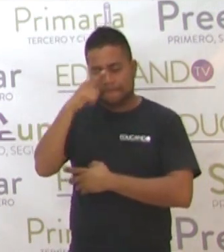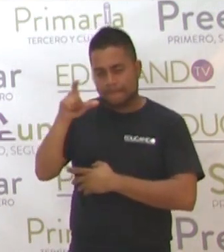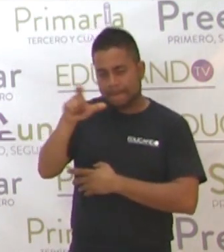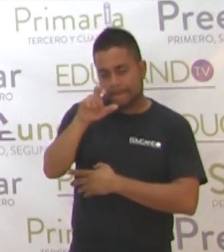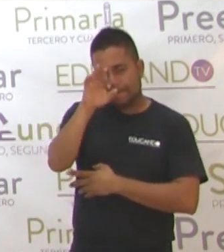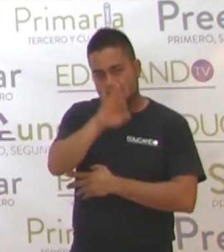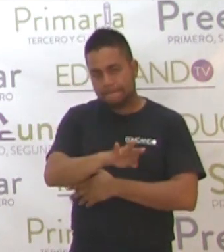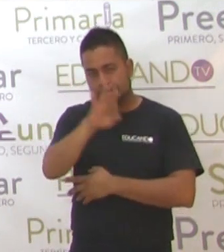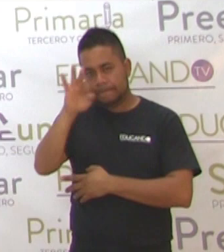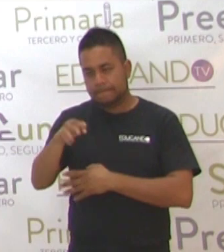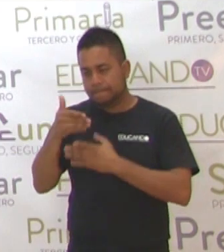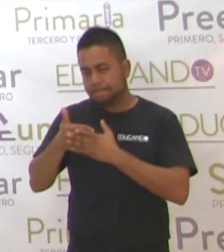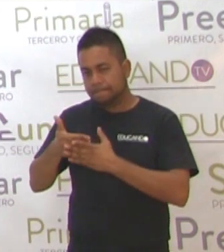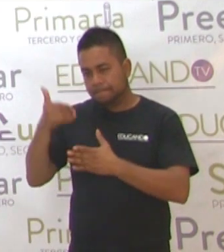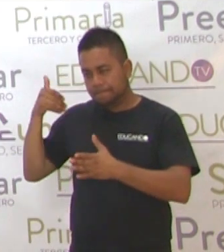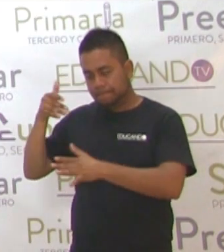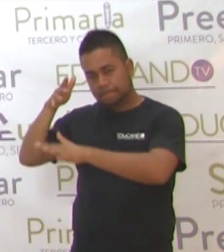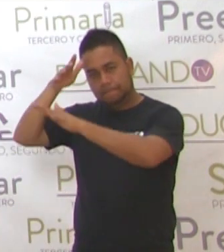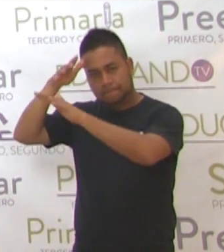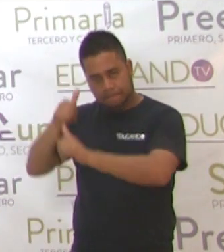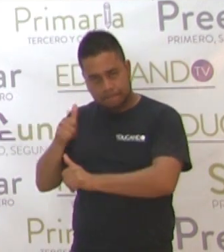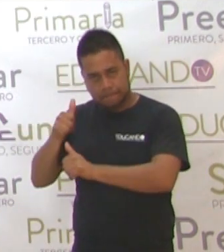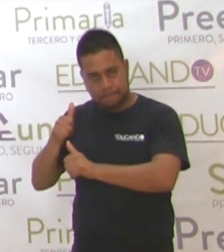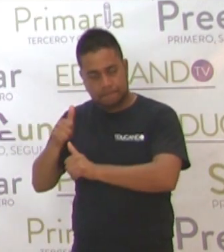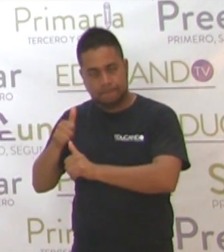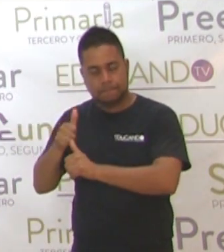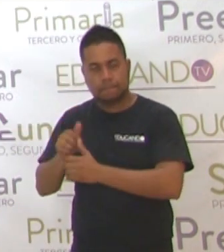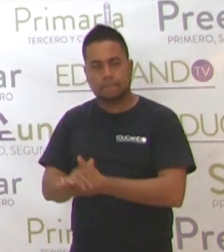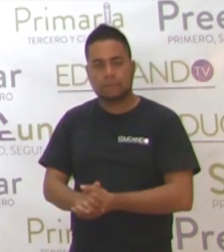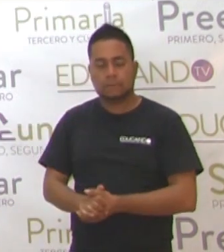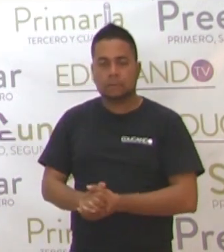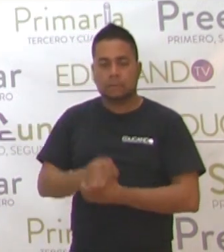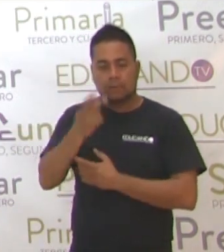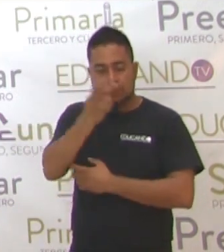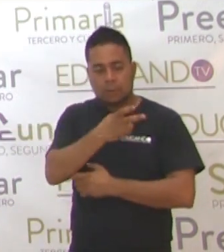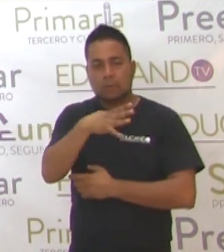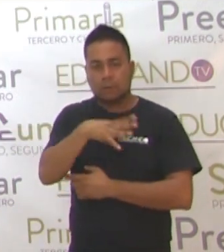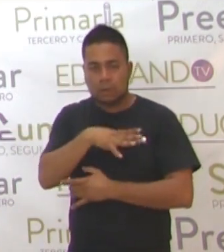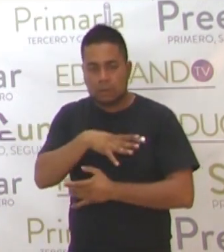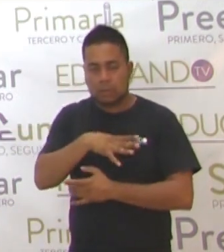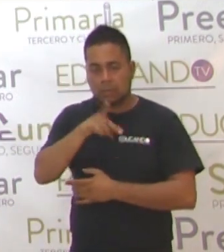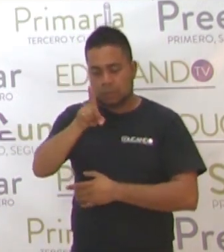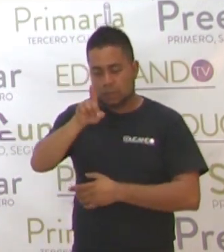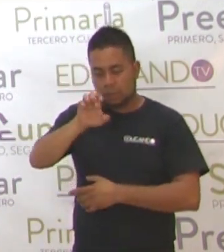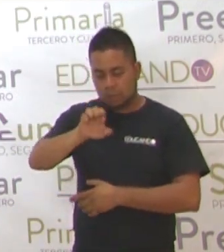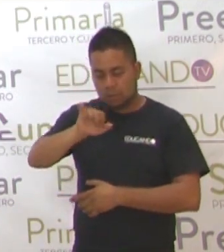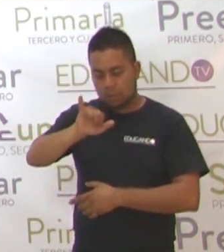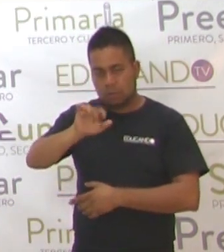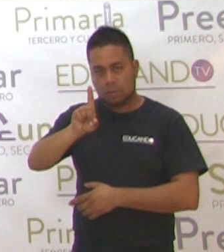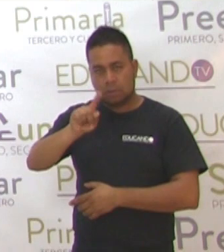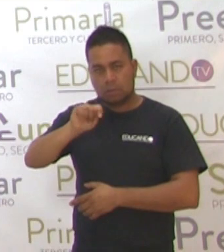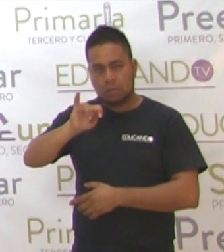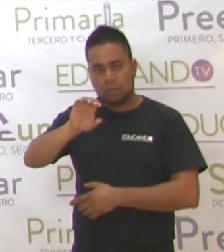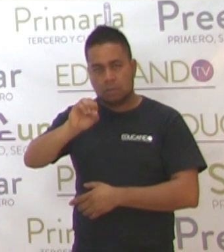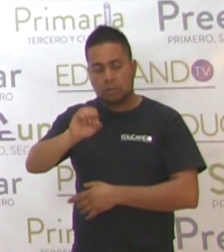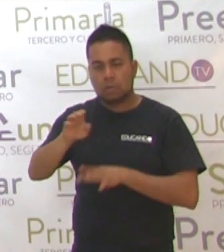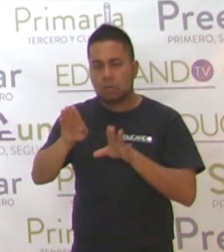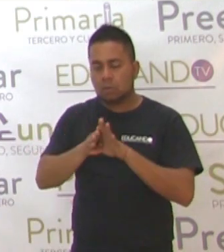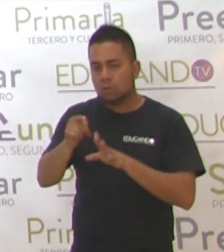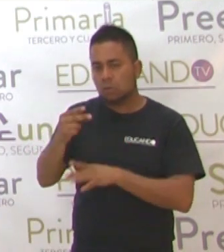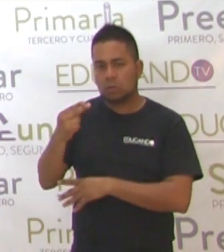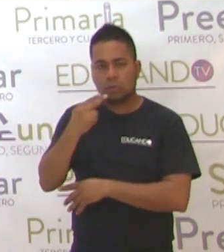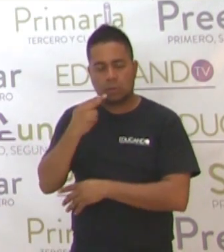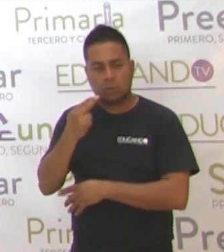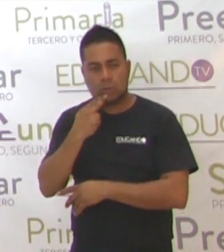antes establecida bien de eso se tratan los de isis la utilización que tú le vayas